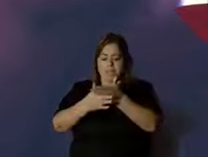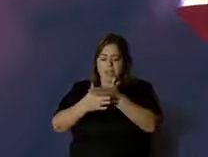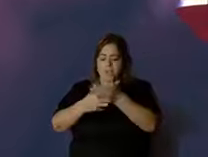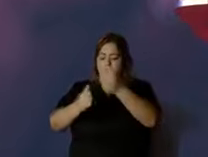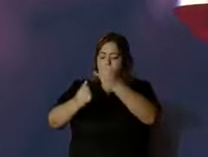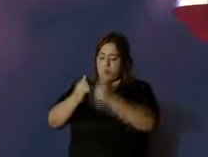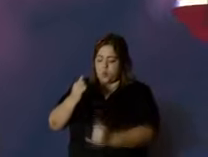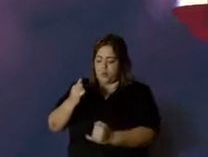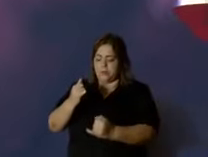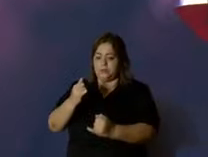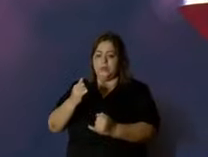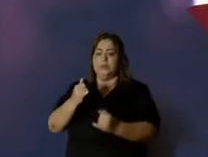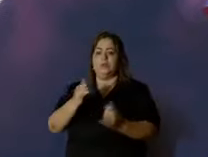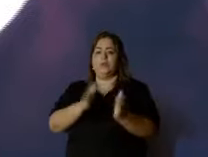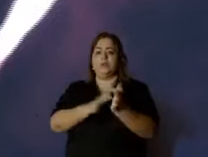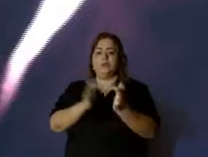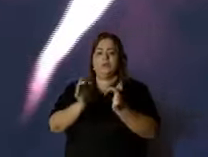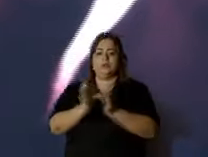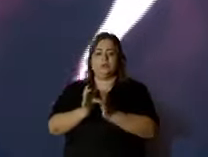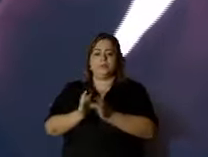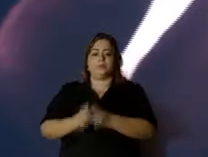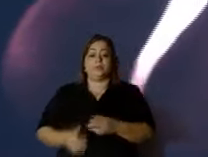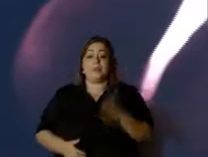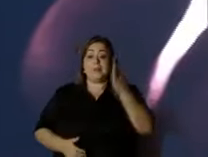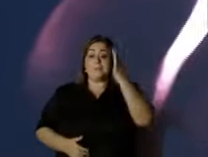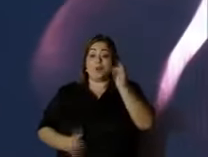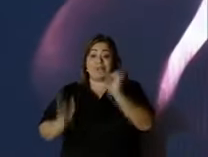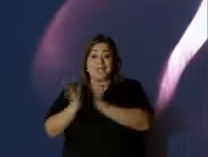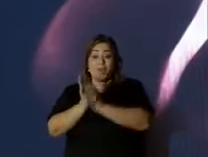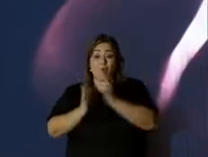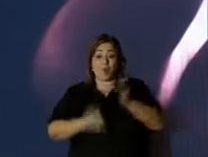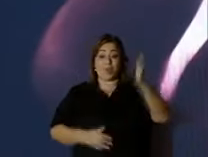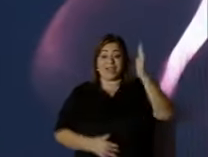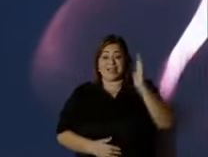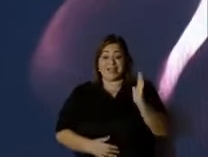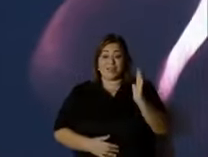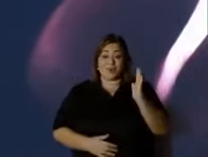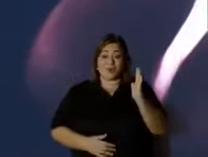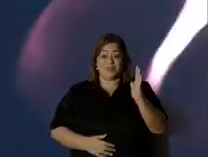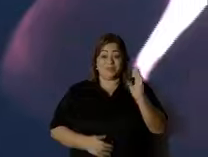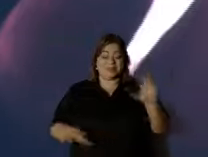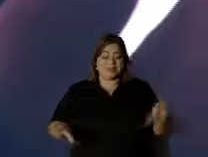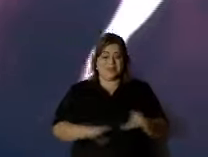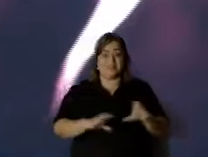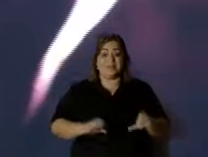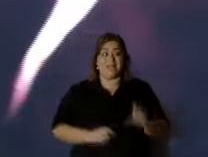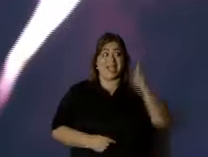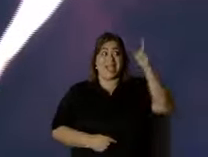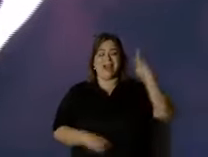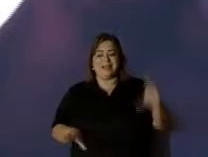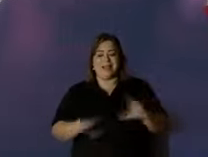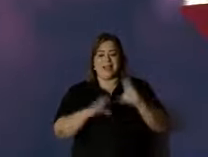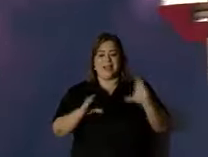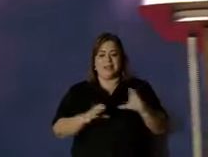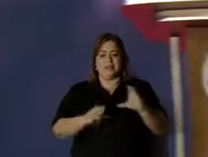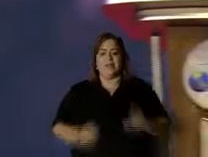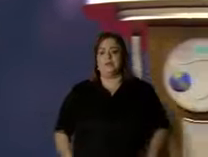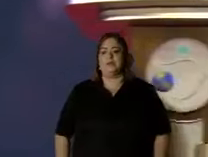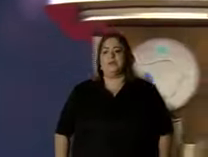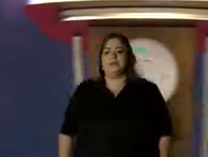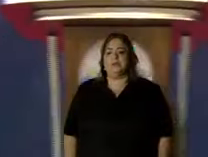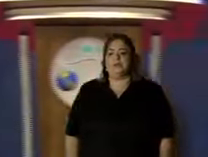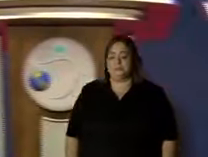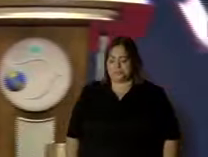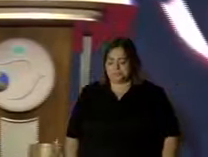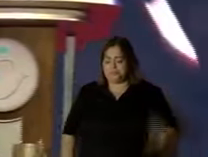Jesús. Aleluya. Porque si decimos algo, la gloria es de Dios. Lo hizo el Señor. La gloria de Dios. Es que lo hace. Entonces, mientras ella